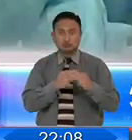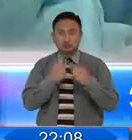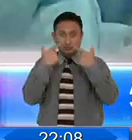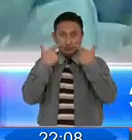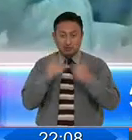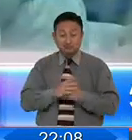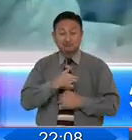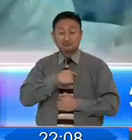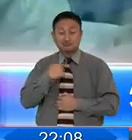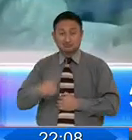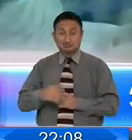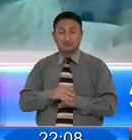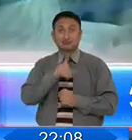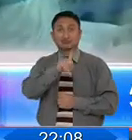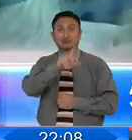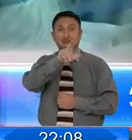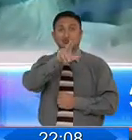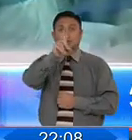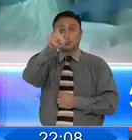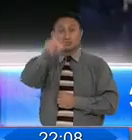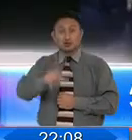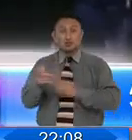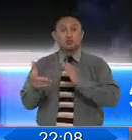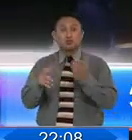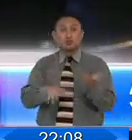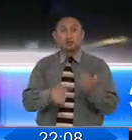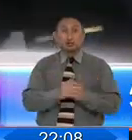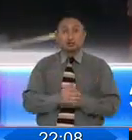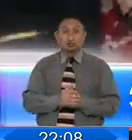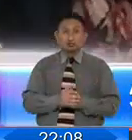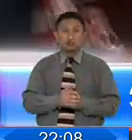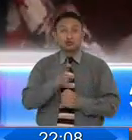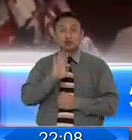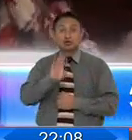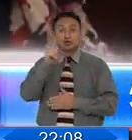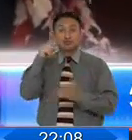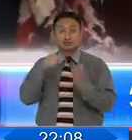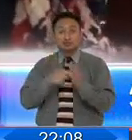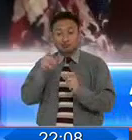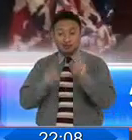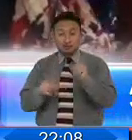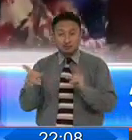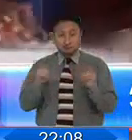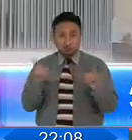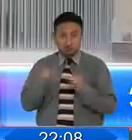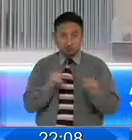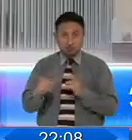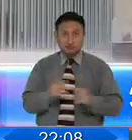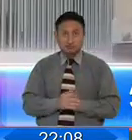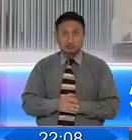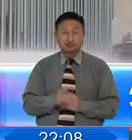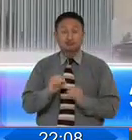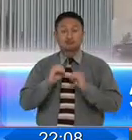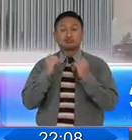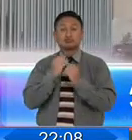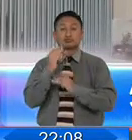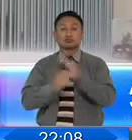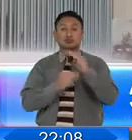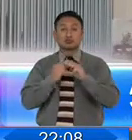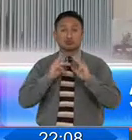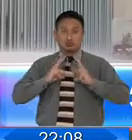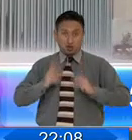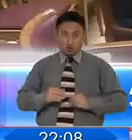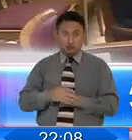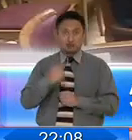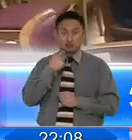En China ya son al menos 131 los fallecidos y cerca de 4.000 casos de contagio comprobados. La Organización Mundial de la Salud